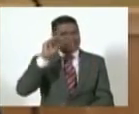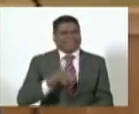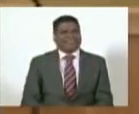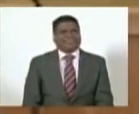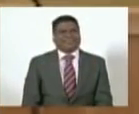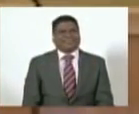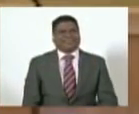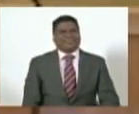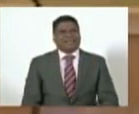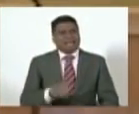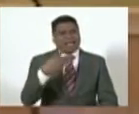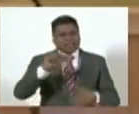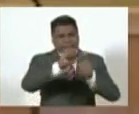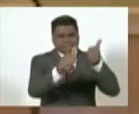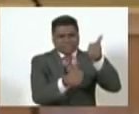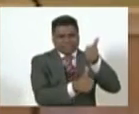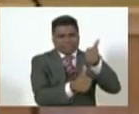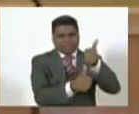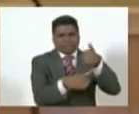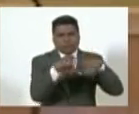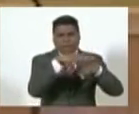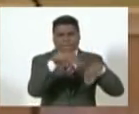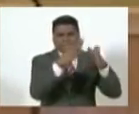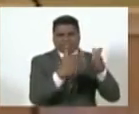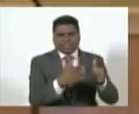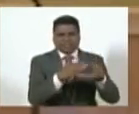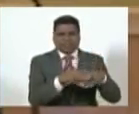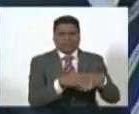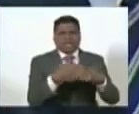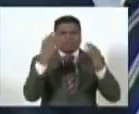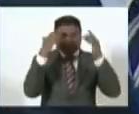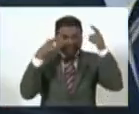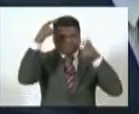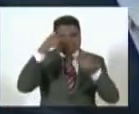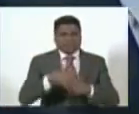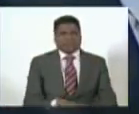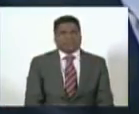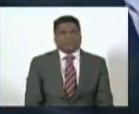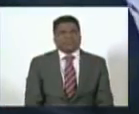Reverol fue viceministro en la época que Tarek fue ministro del comandante Chávez.